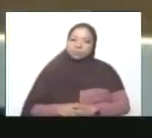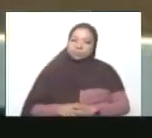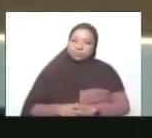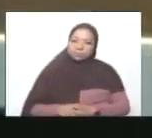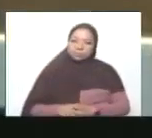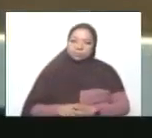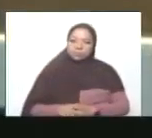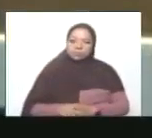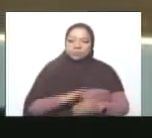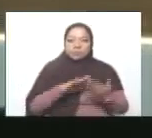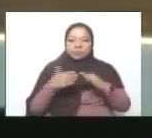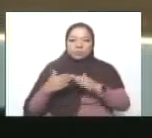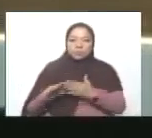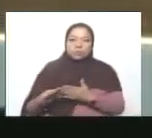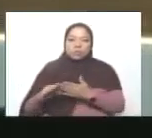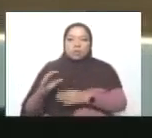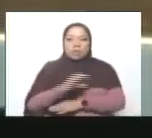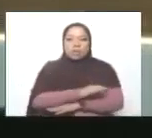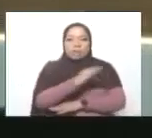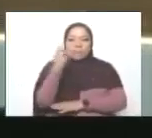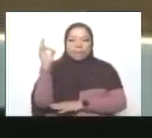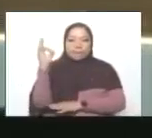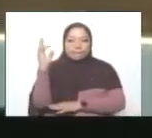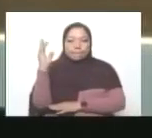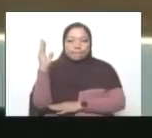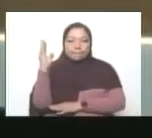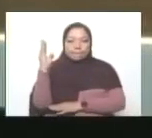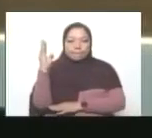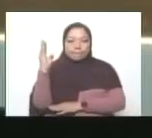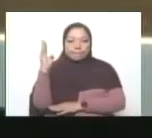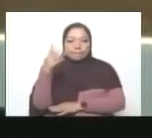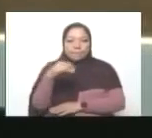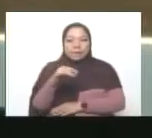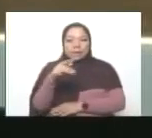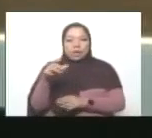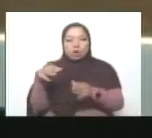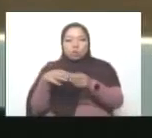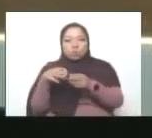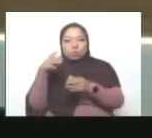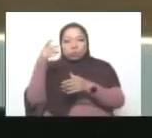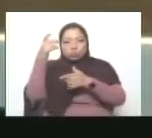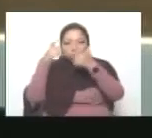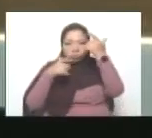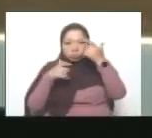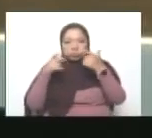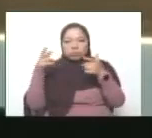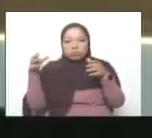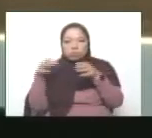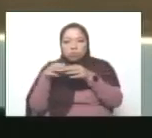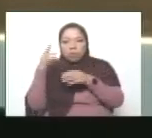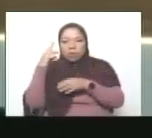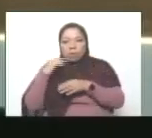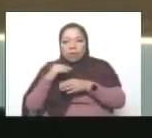de Barquisimeto. Fíjate, tú eres jefa de comunidad del sector Manga de